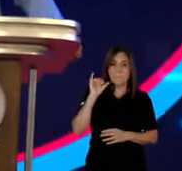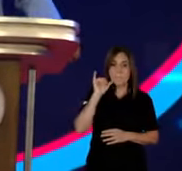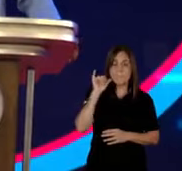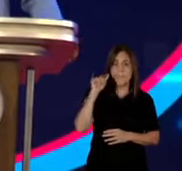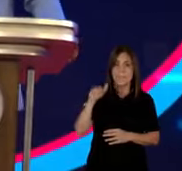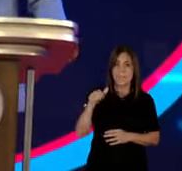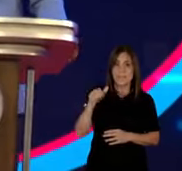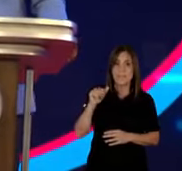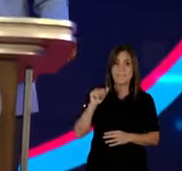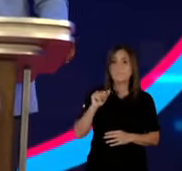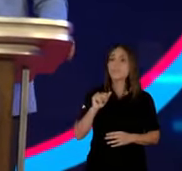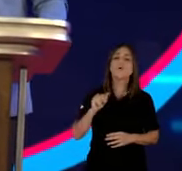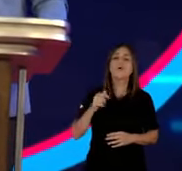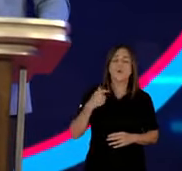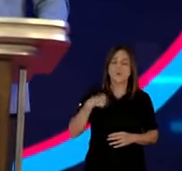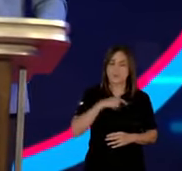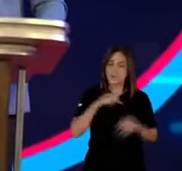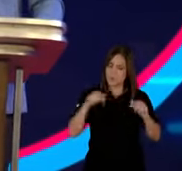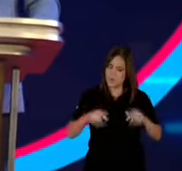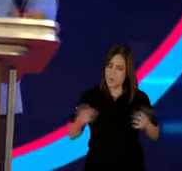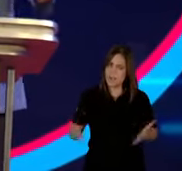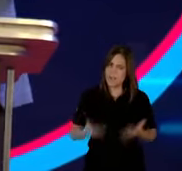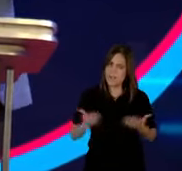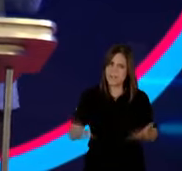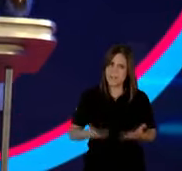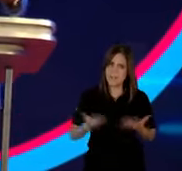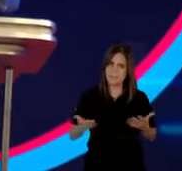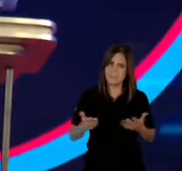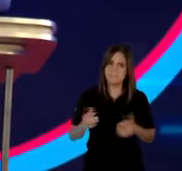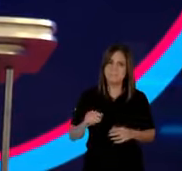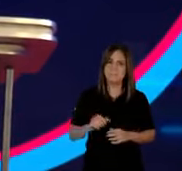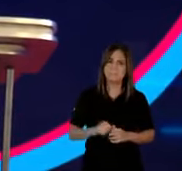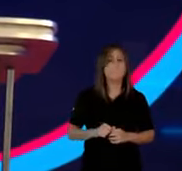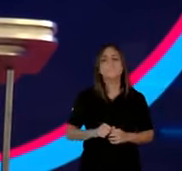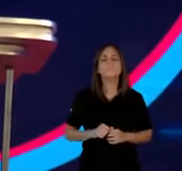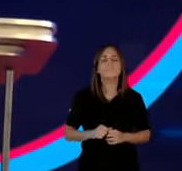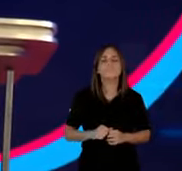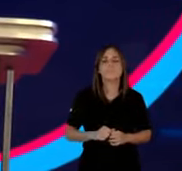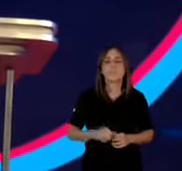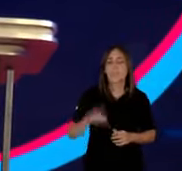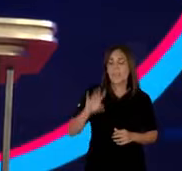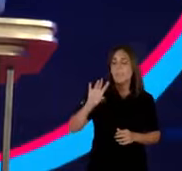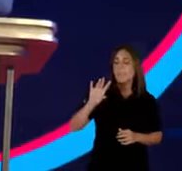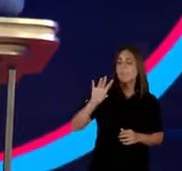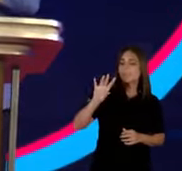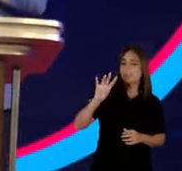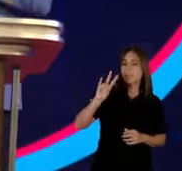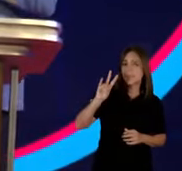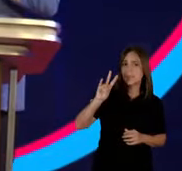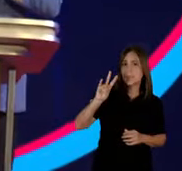lunes poderosos en el Señor que estamos experimentando, sea parte a partir de las 7:30 de la noche. Igualmente y